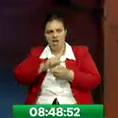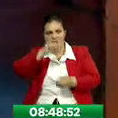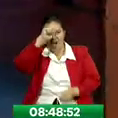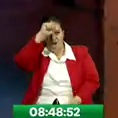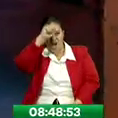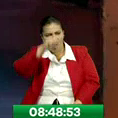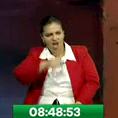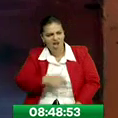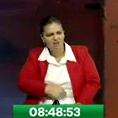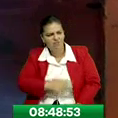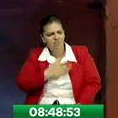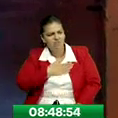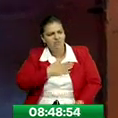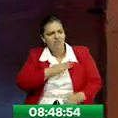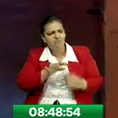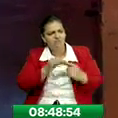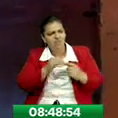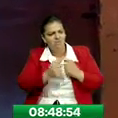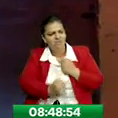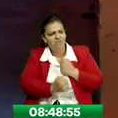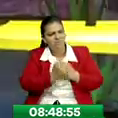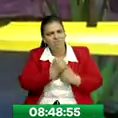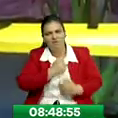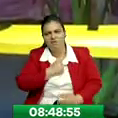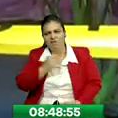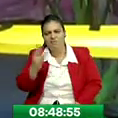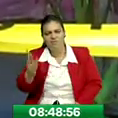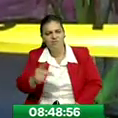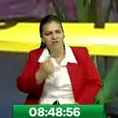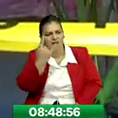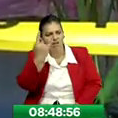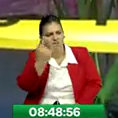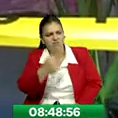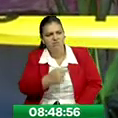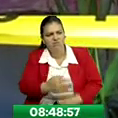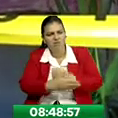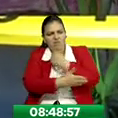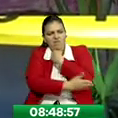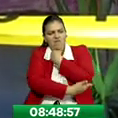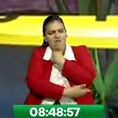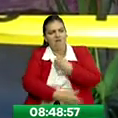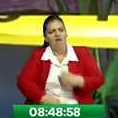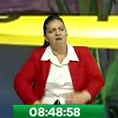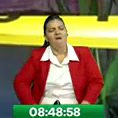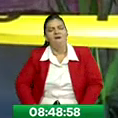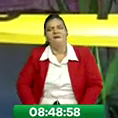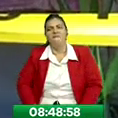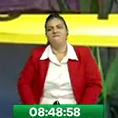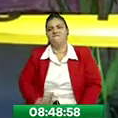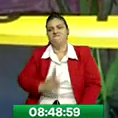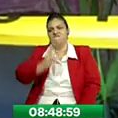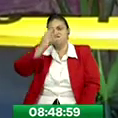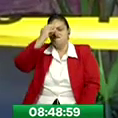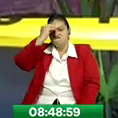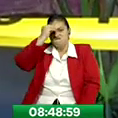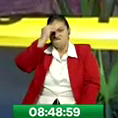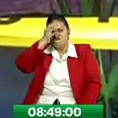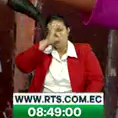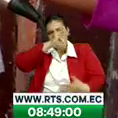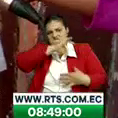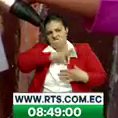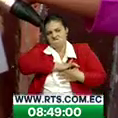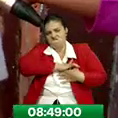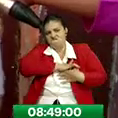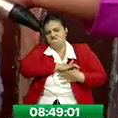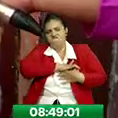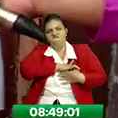el victimario se encargó de dejar en claro que su accionar respondía a esos hechos del pasado.